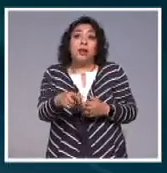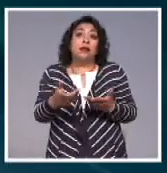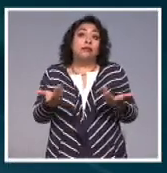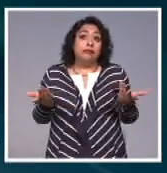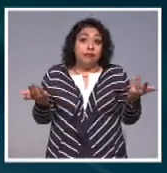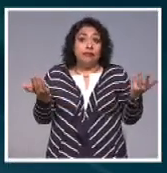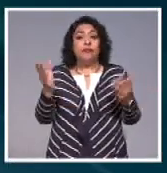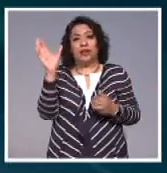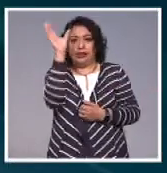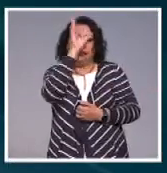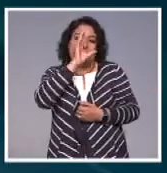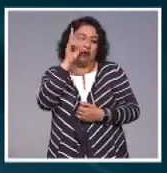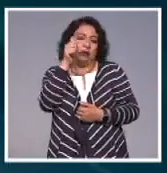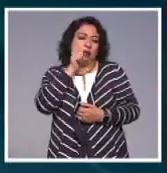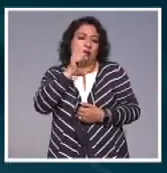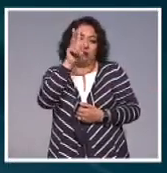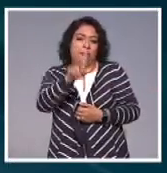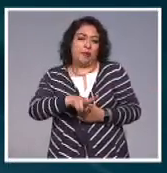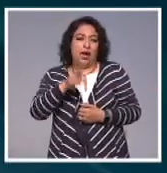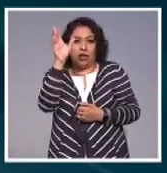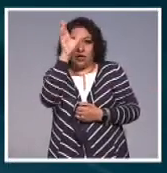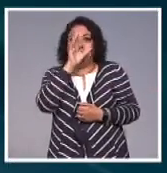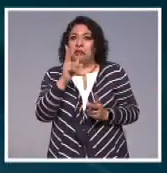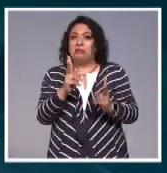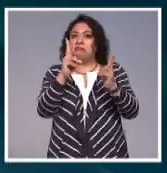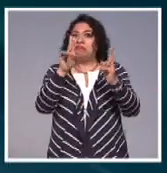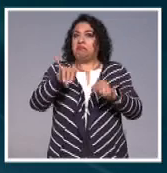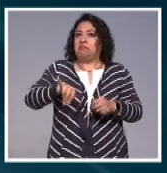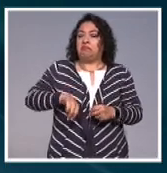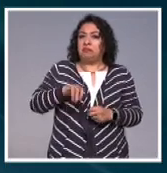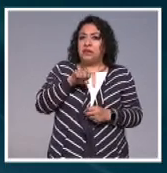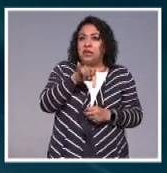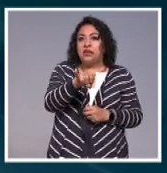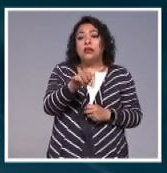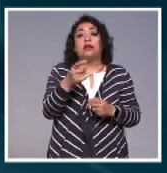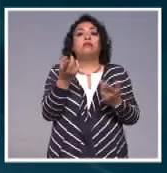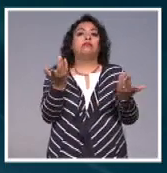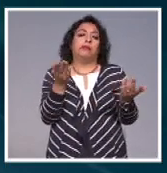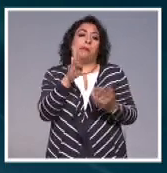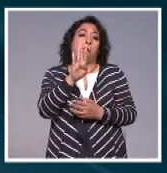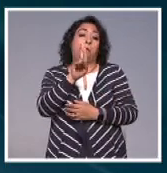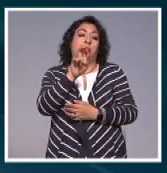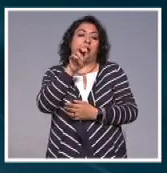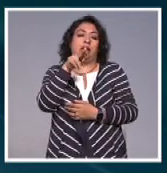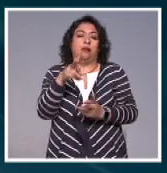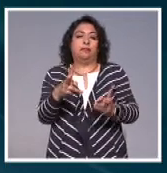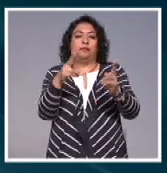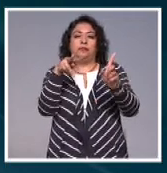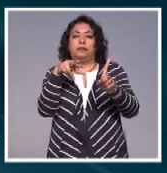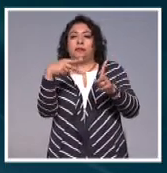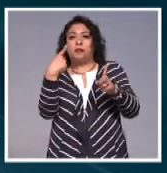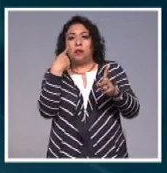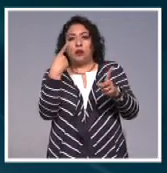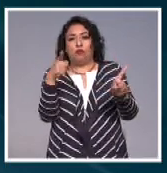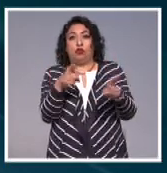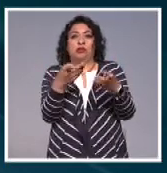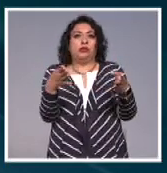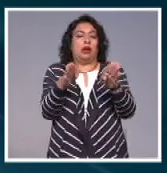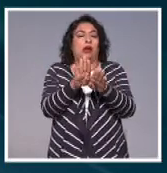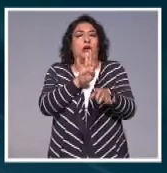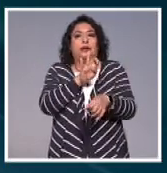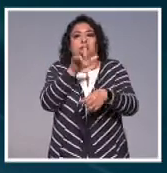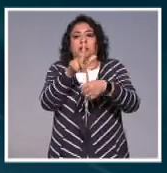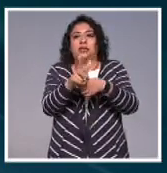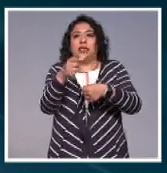pues ciencia, como siempre, los viernes se pone muy interesante, y no se diga, Juan Arturo Brennan, con Mirando Música, cerrando con broche de